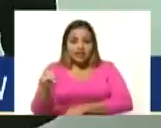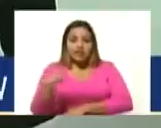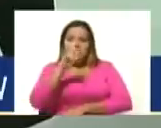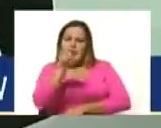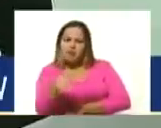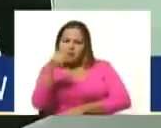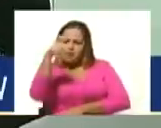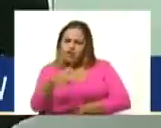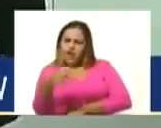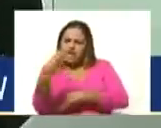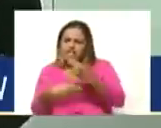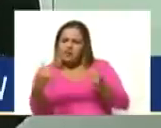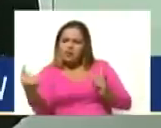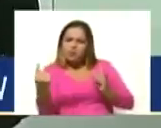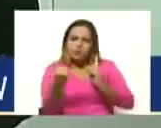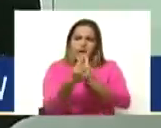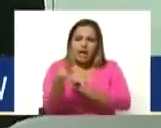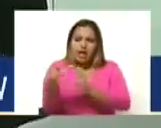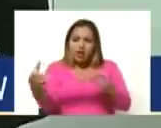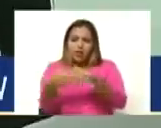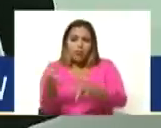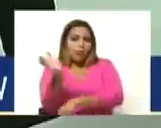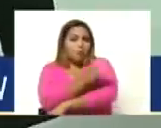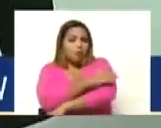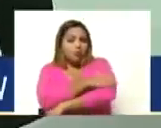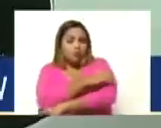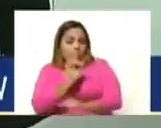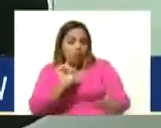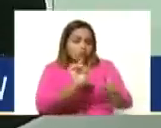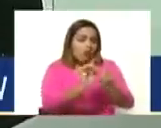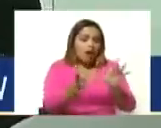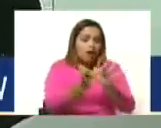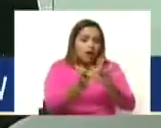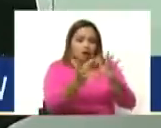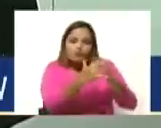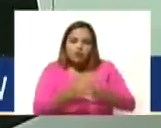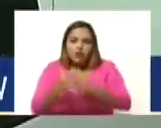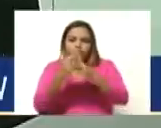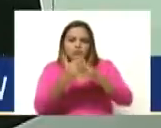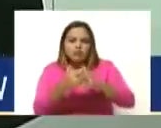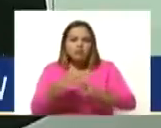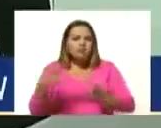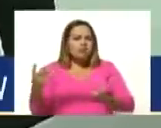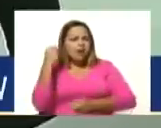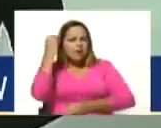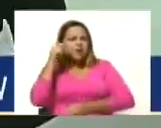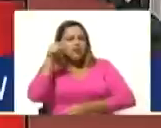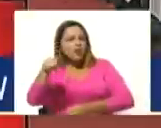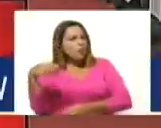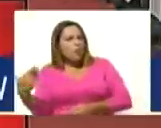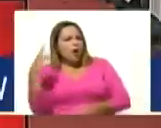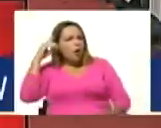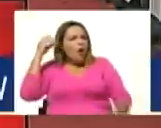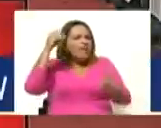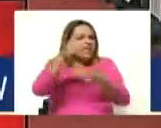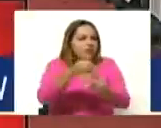nuevo acercamiento de parte de este grupo de la oposición con Estados Unidos. ¿Cuál cree que es la finalidad? Gracias.